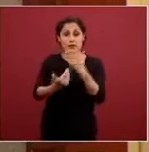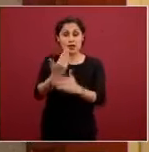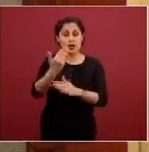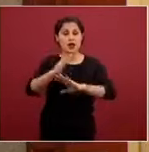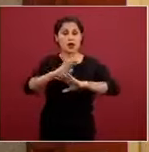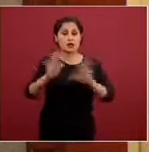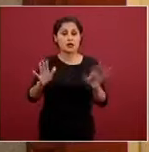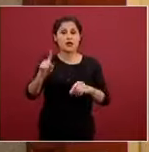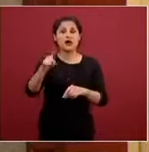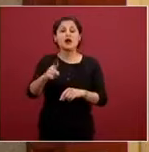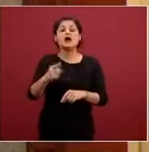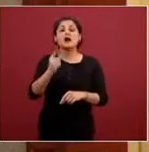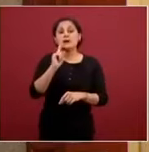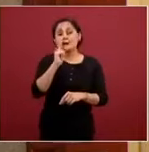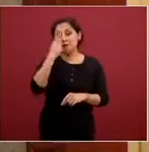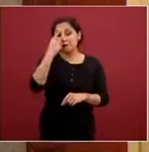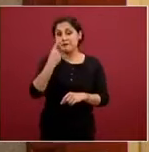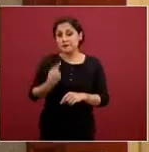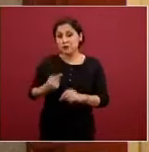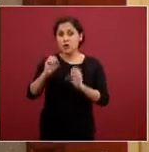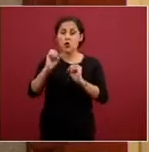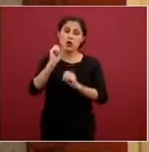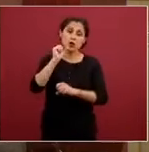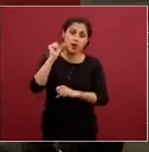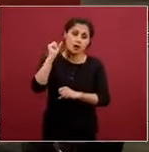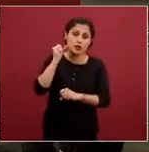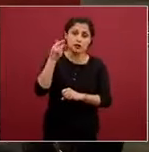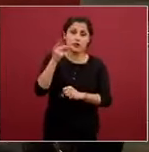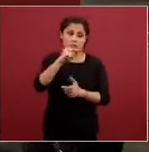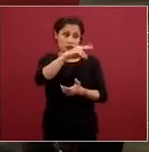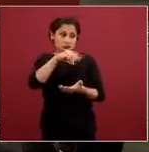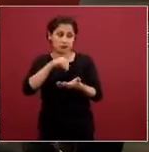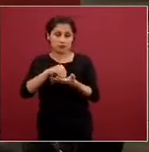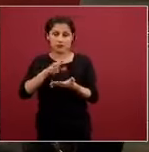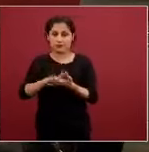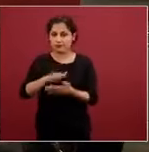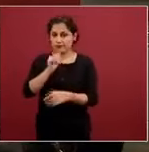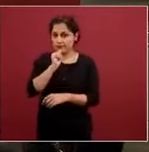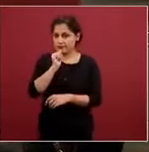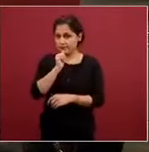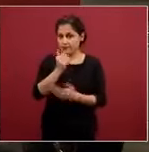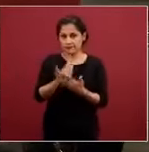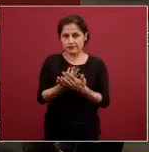o ayer durante el día, pero estamos todavía con un resultado